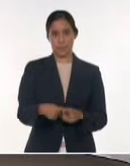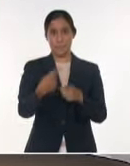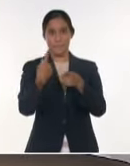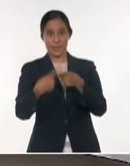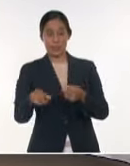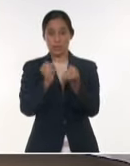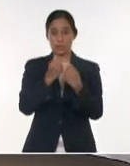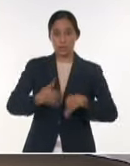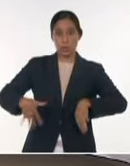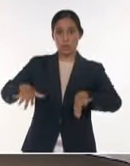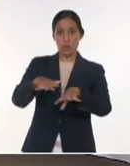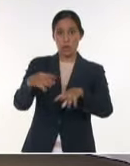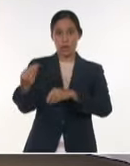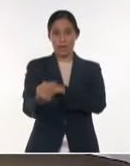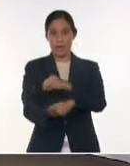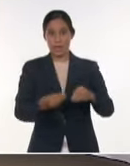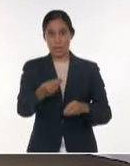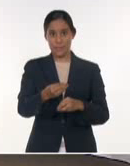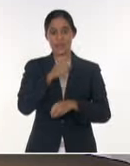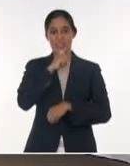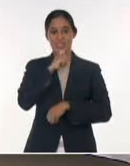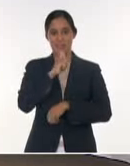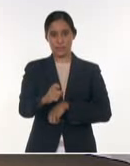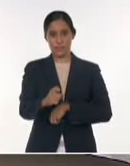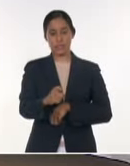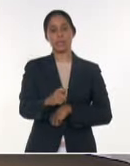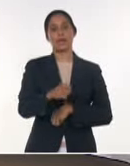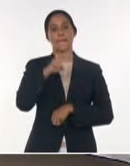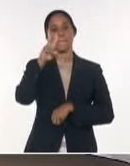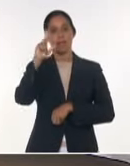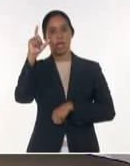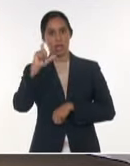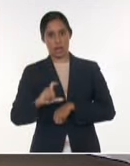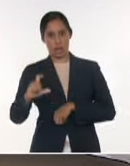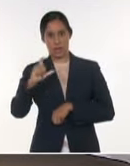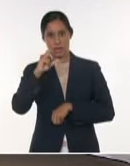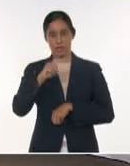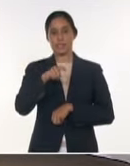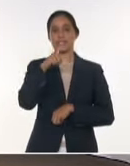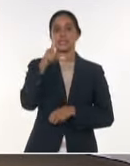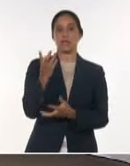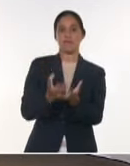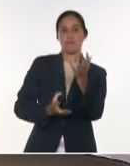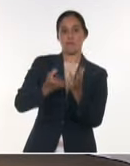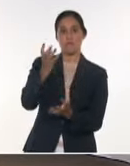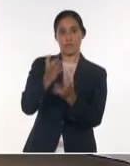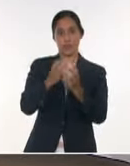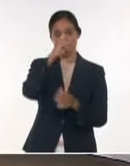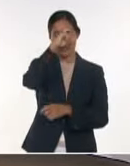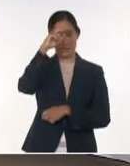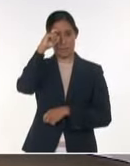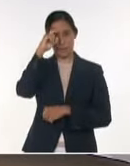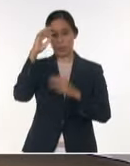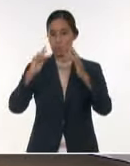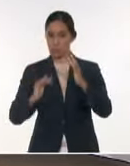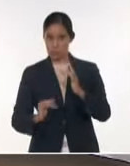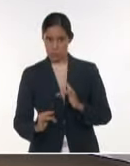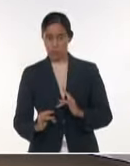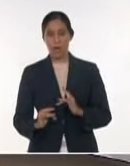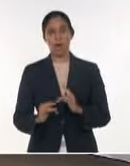desfavorable en Villa Clara, Cienfuegos, Santi Espíritus y Ciego de Ávila. También se encuentran por debajo de lo esperado, pero mejor que los anteriores,